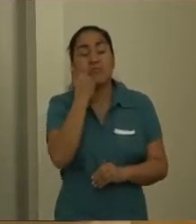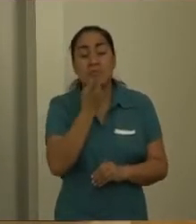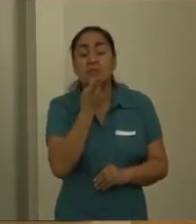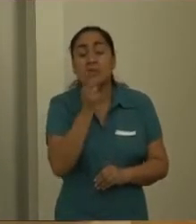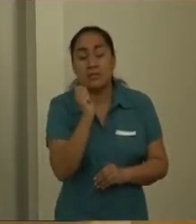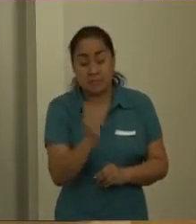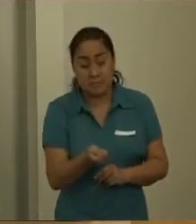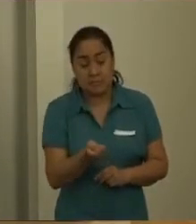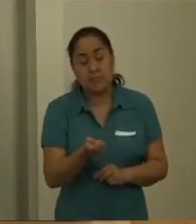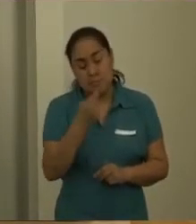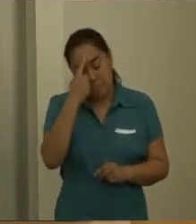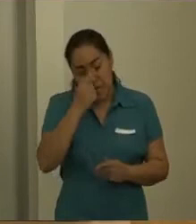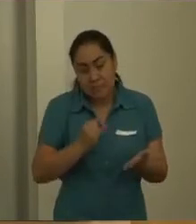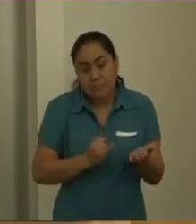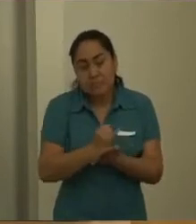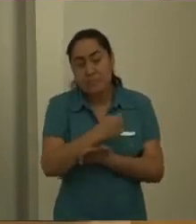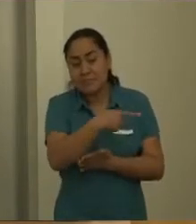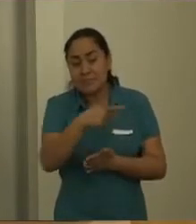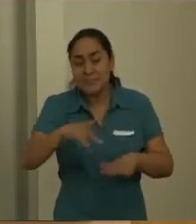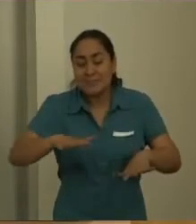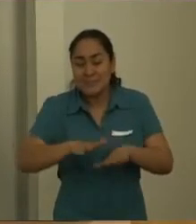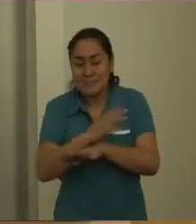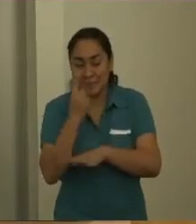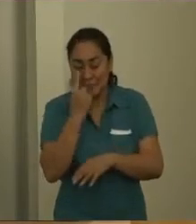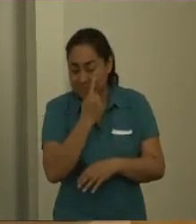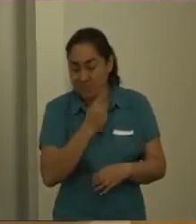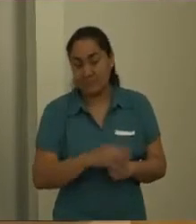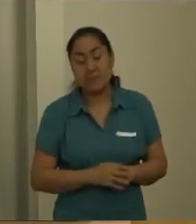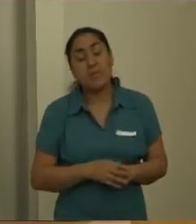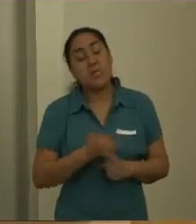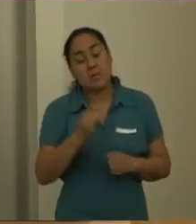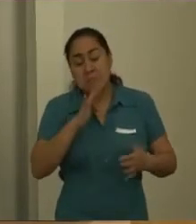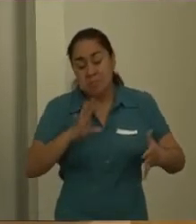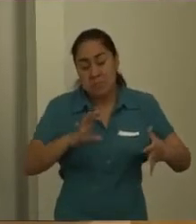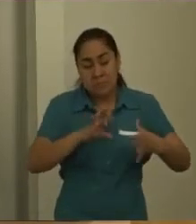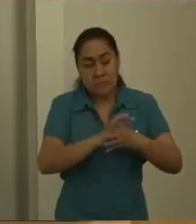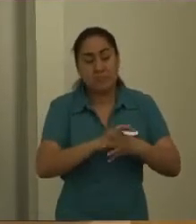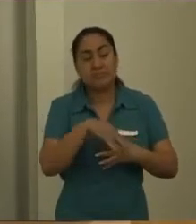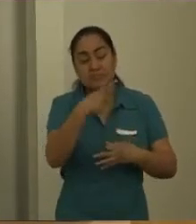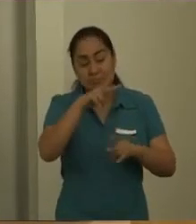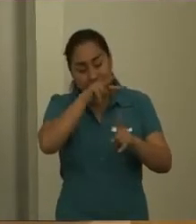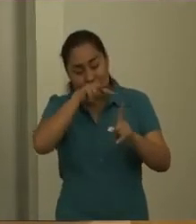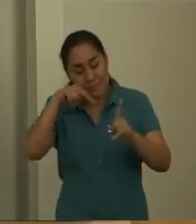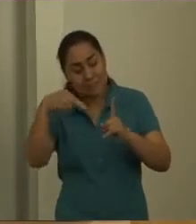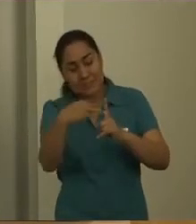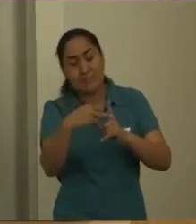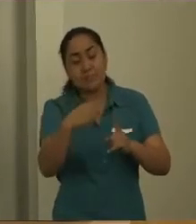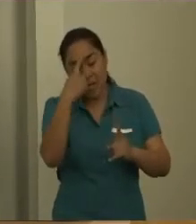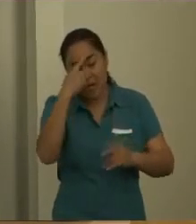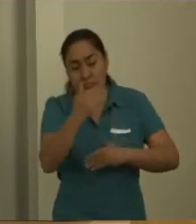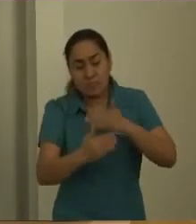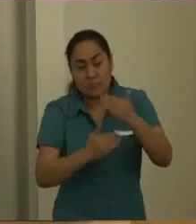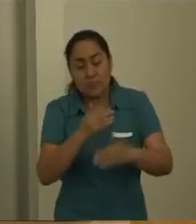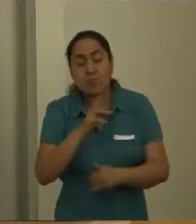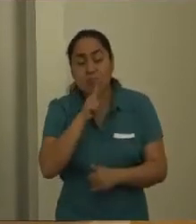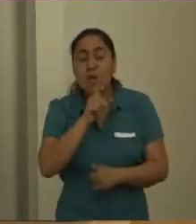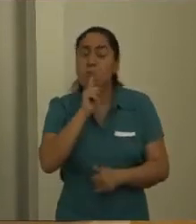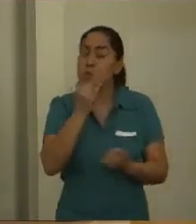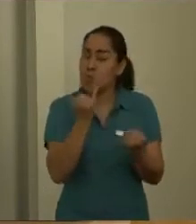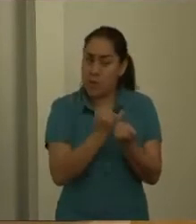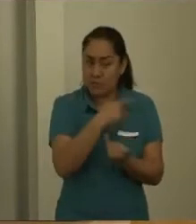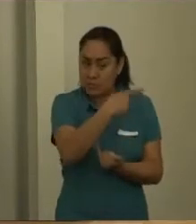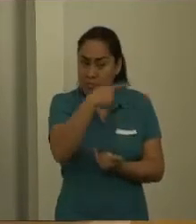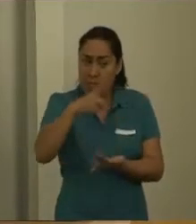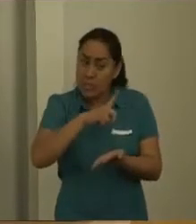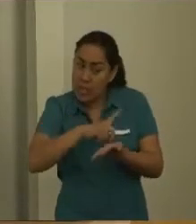determinar su propio ritmo de cambio en consonancia con su propia visión del desarrollo incluido su derecho a decir